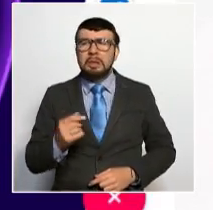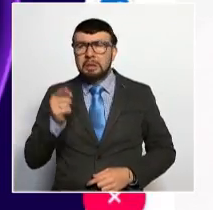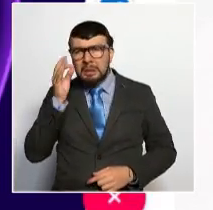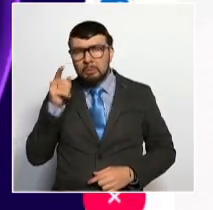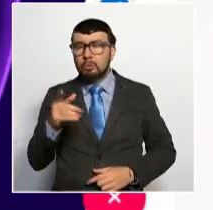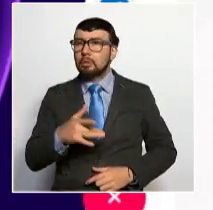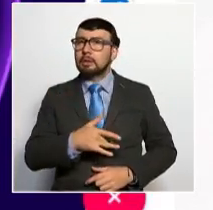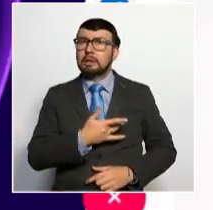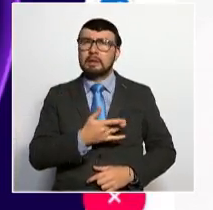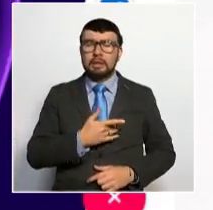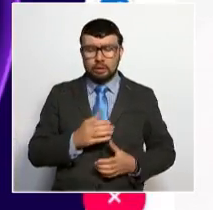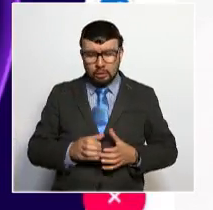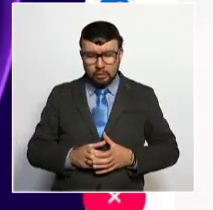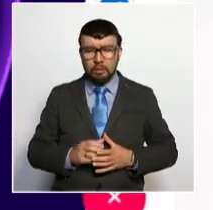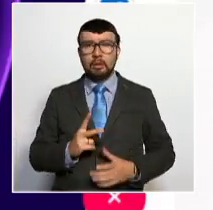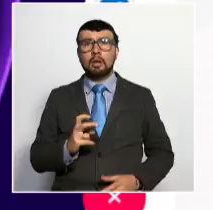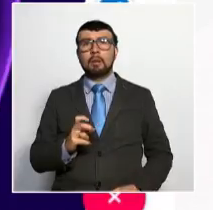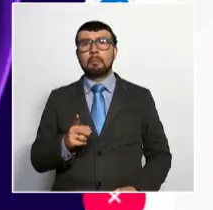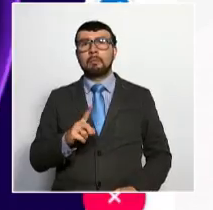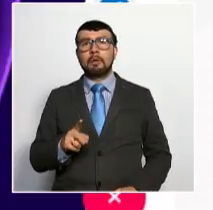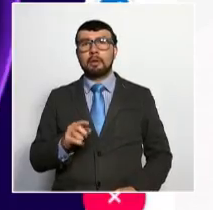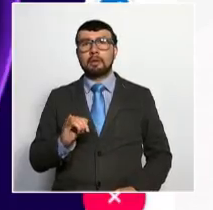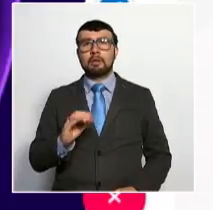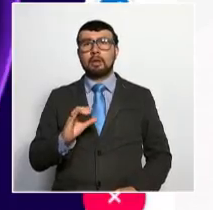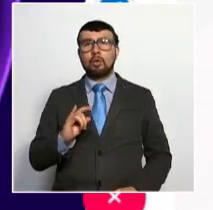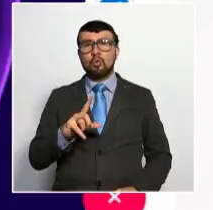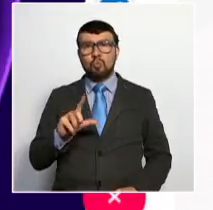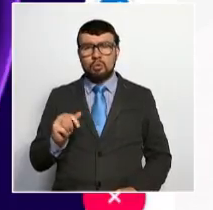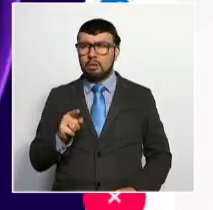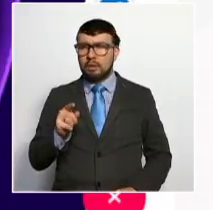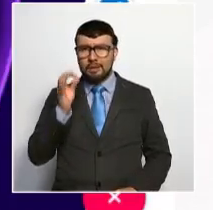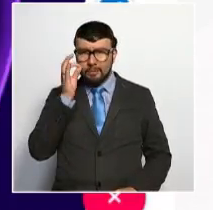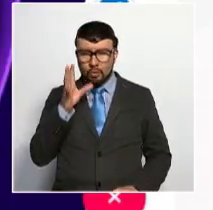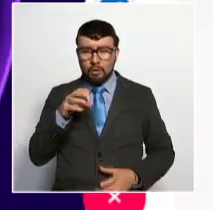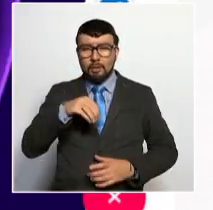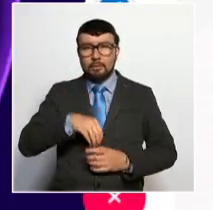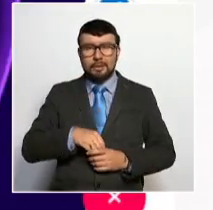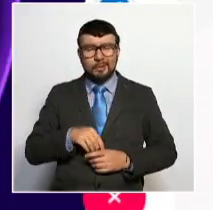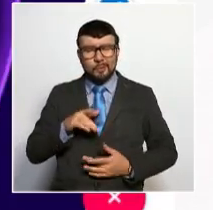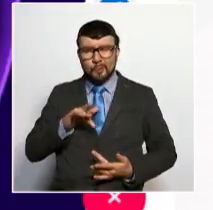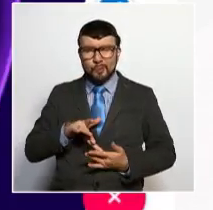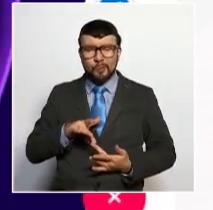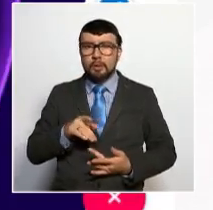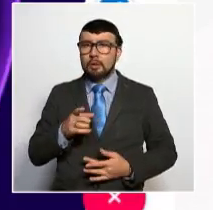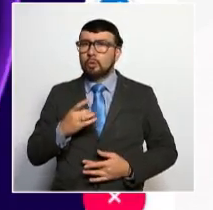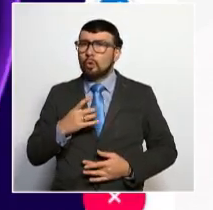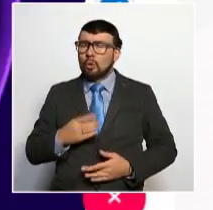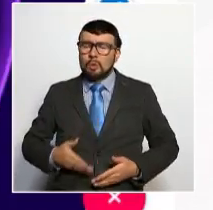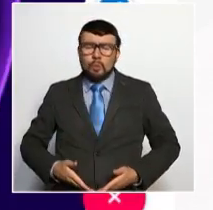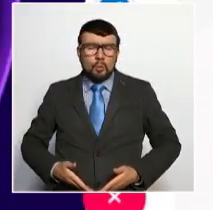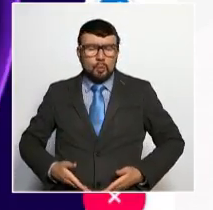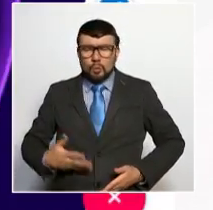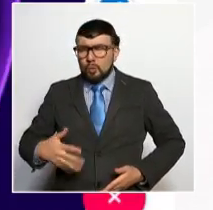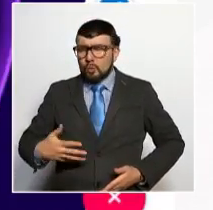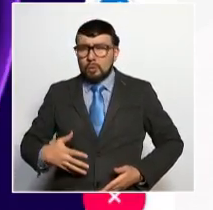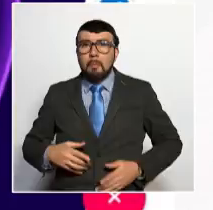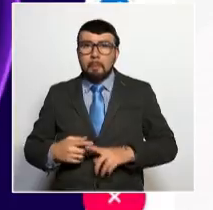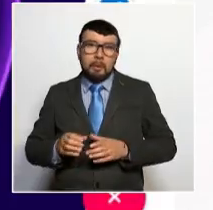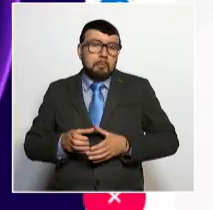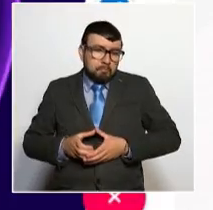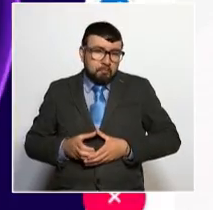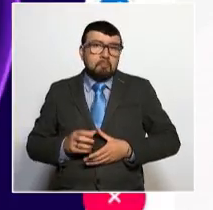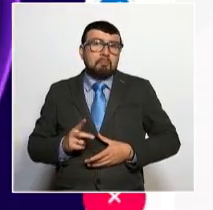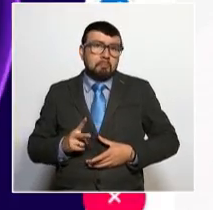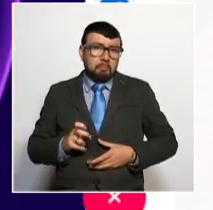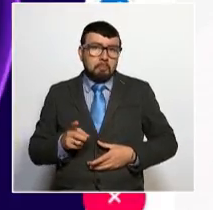son vesicales y a la vez pueden tener que ver con algo de dolor bajito que refieren las pacientes.